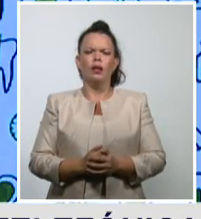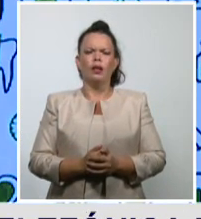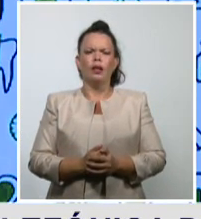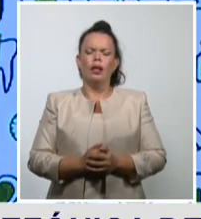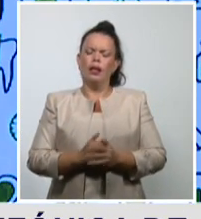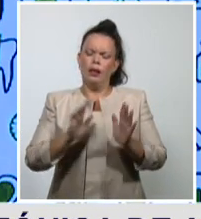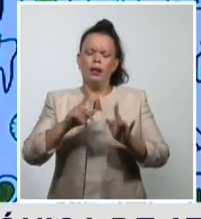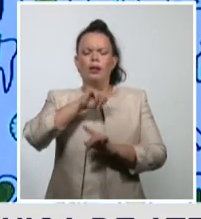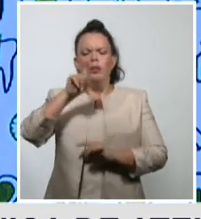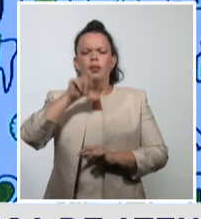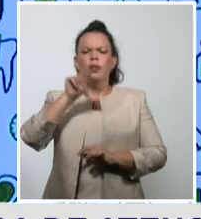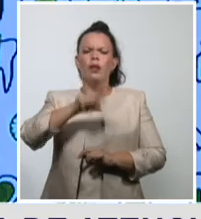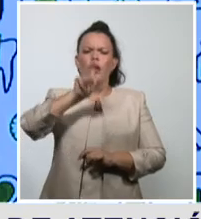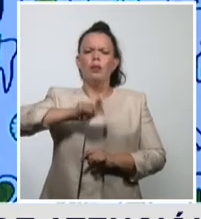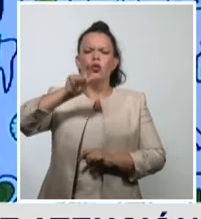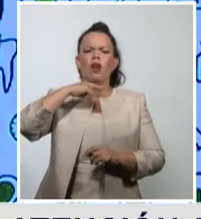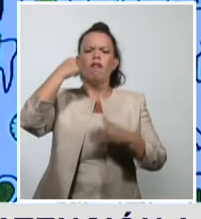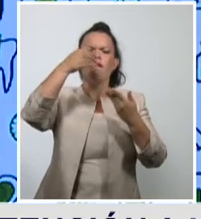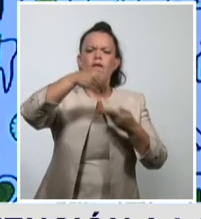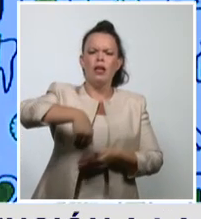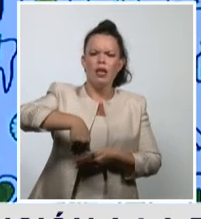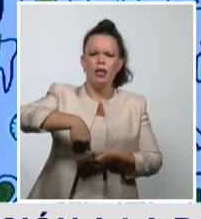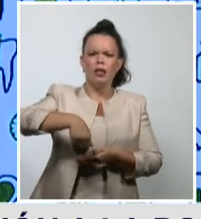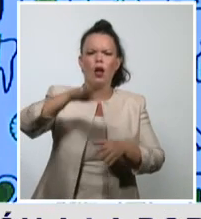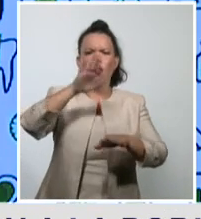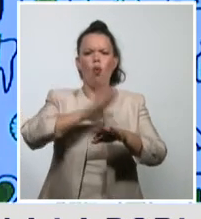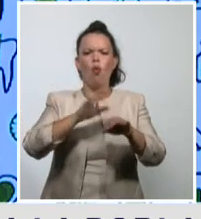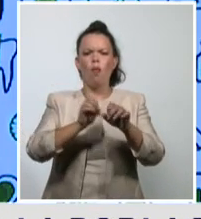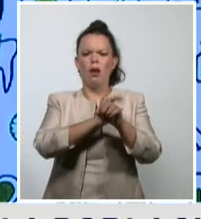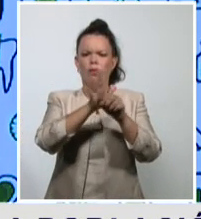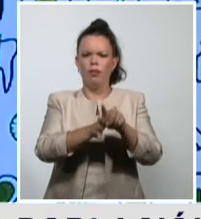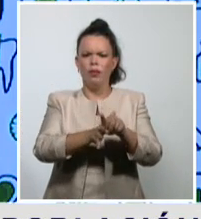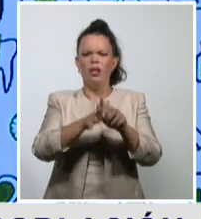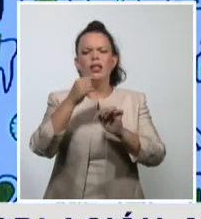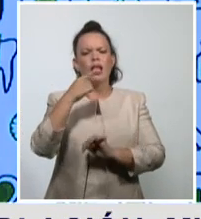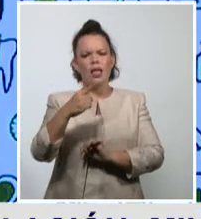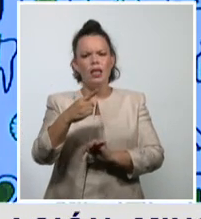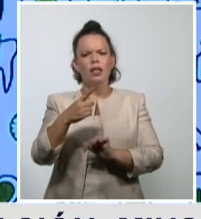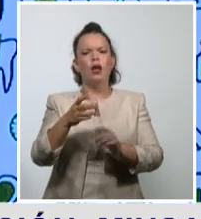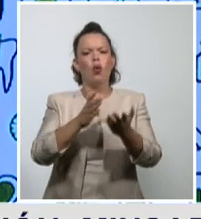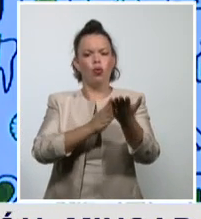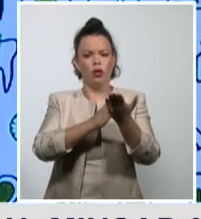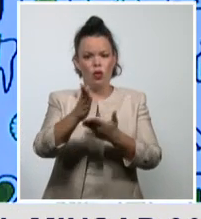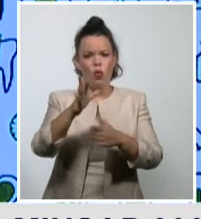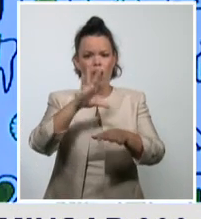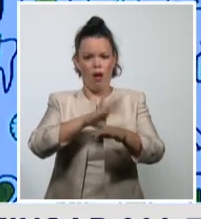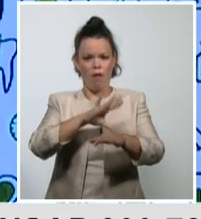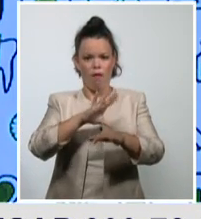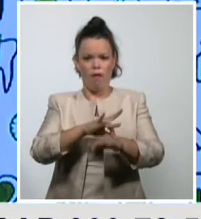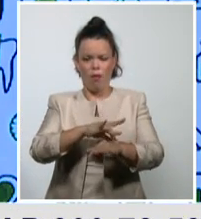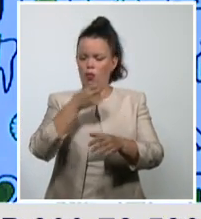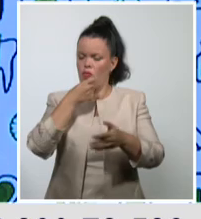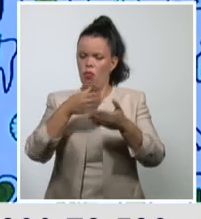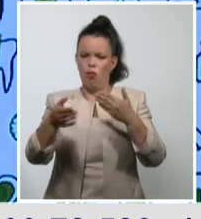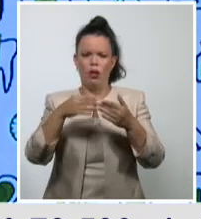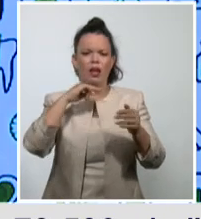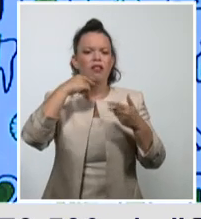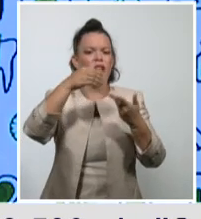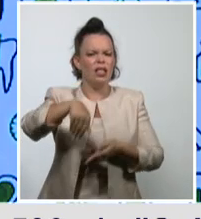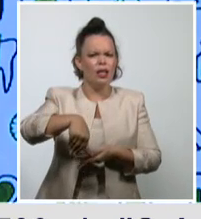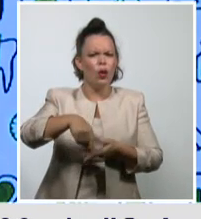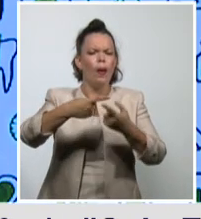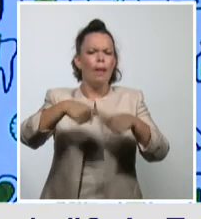fallecidos a causa de la COVID-19, se ha dicho que el virus se mantiene latente después del deceso. ¿Puede informar acerca de qué